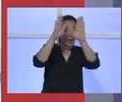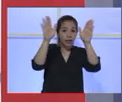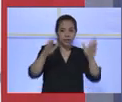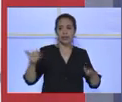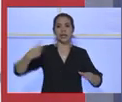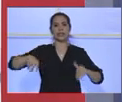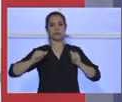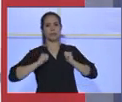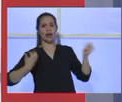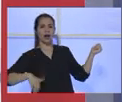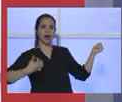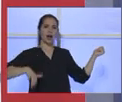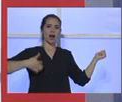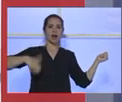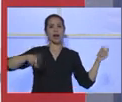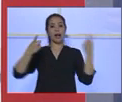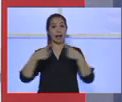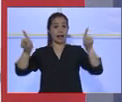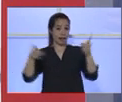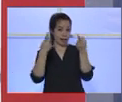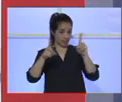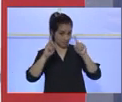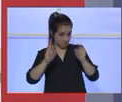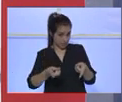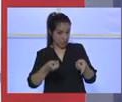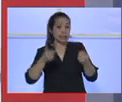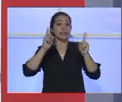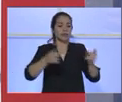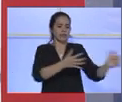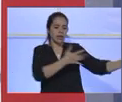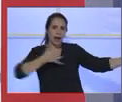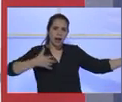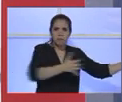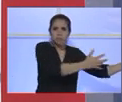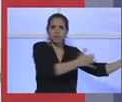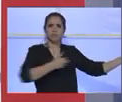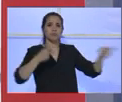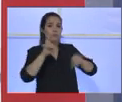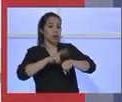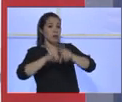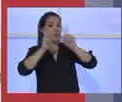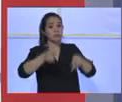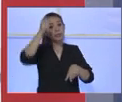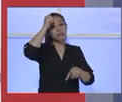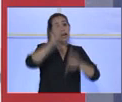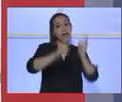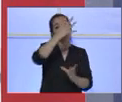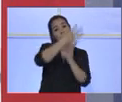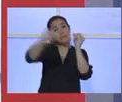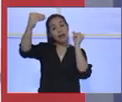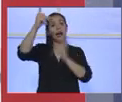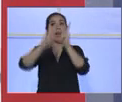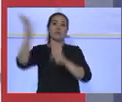bueno, imagínense un arpa paraguaya y un violín ahí que recibían y despedían a los pasajeros en estos días festivos.